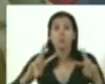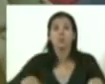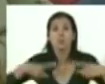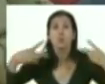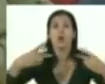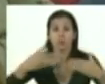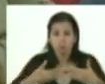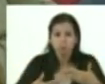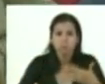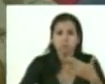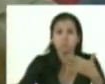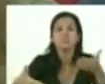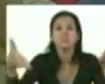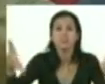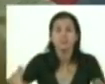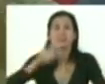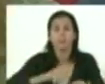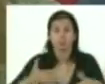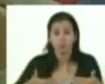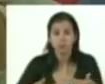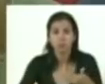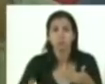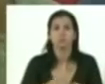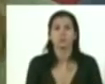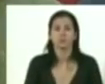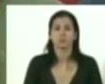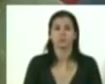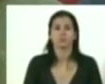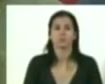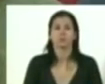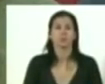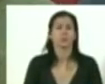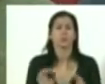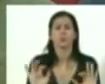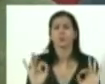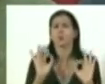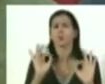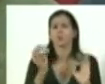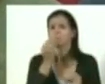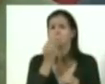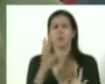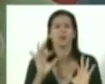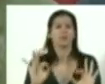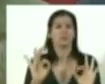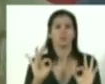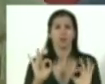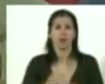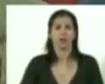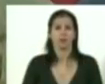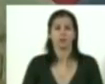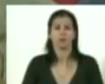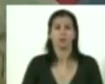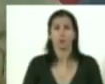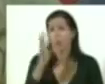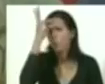una época, insisto en el término, virtuosa, una época